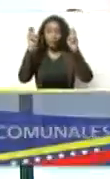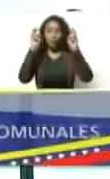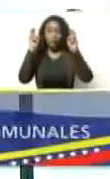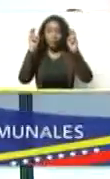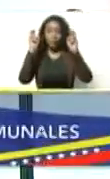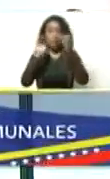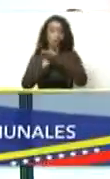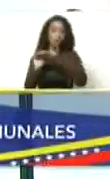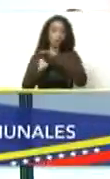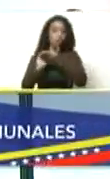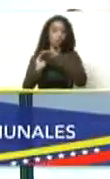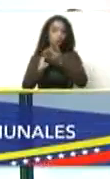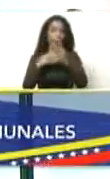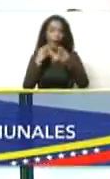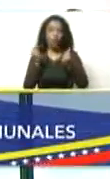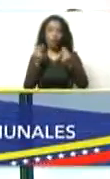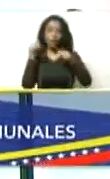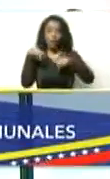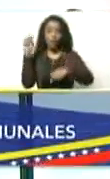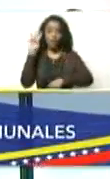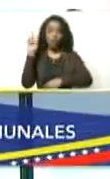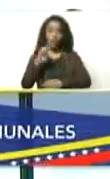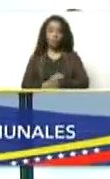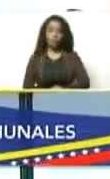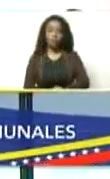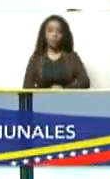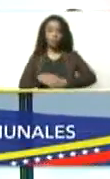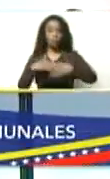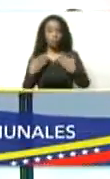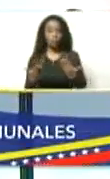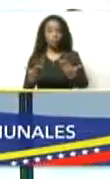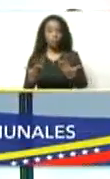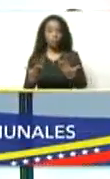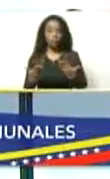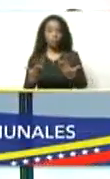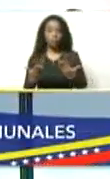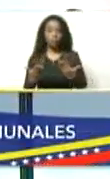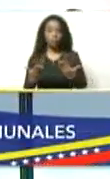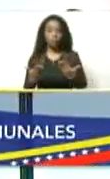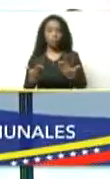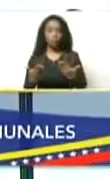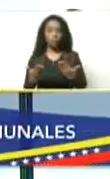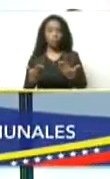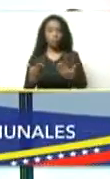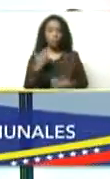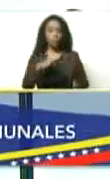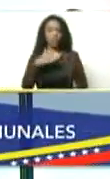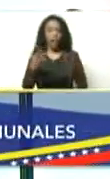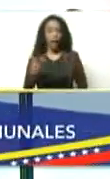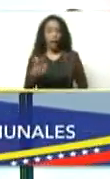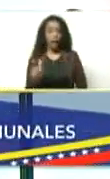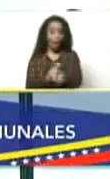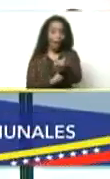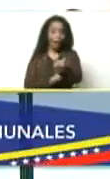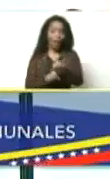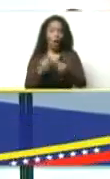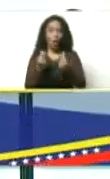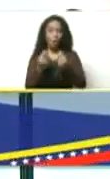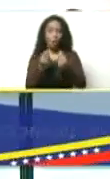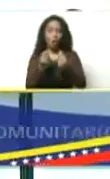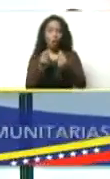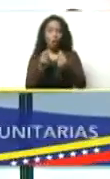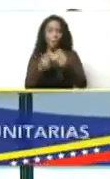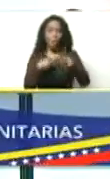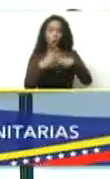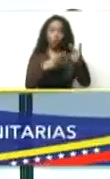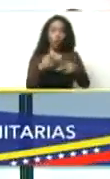la recuperación económica de Venezuela es que el carácter económico productivo